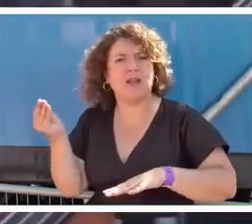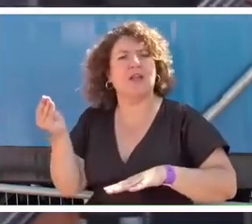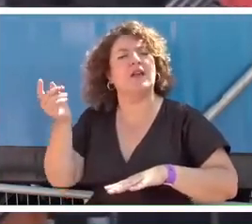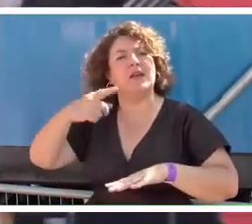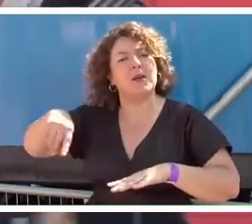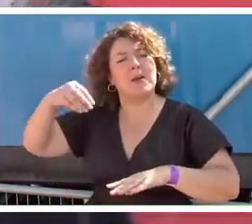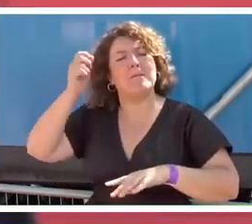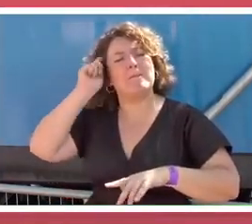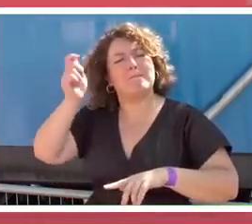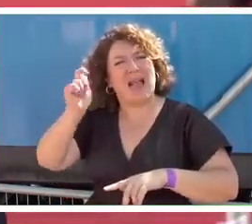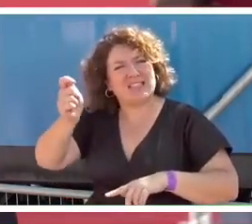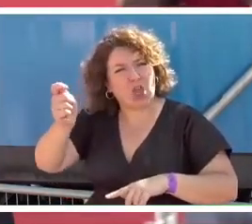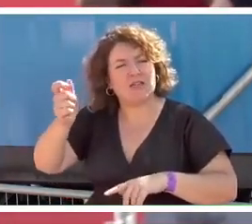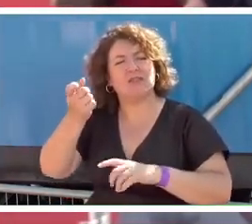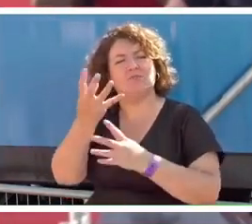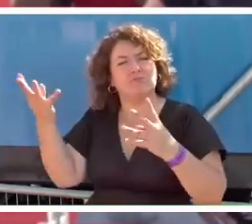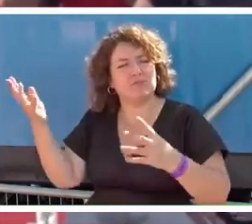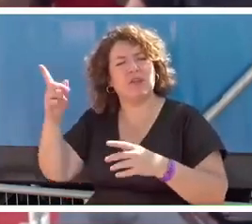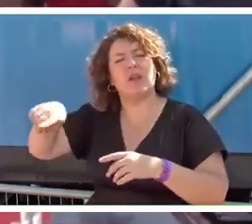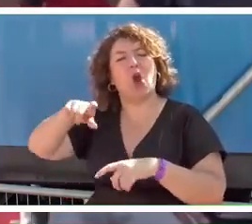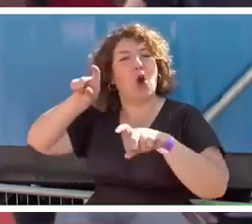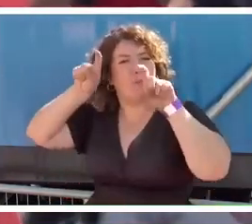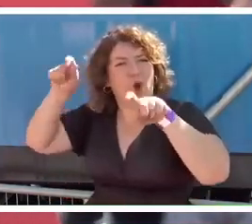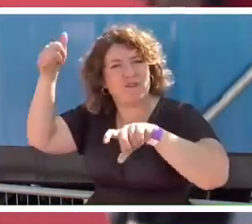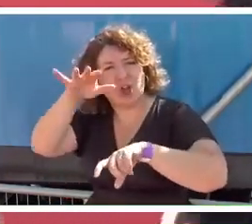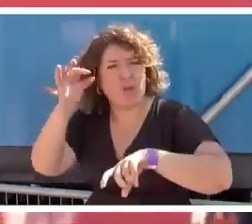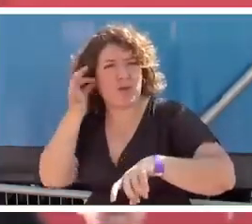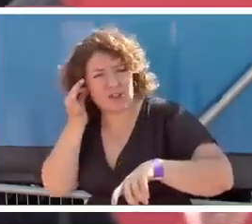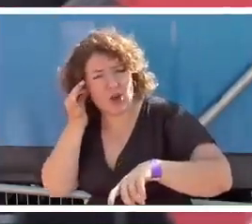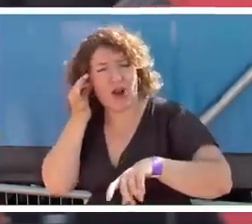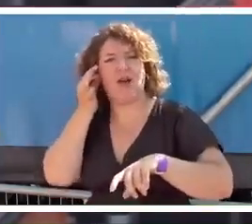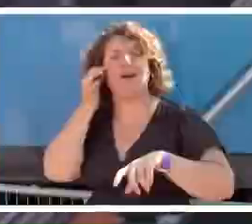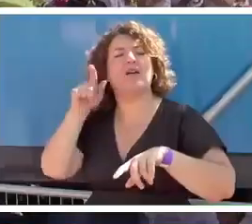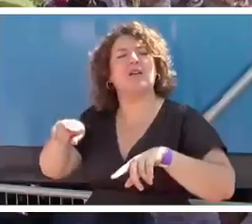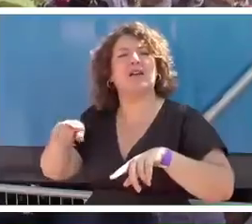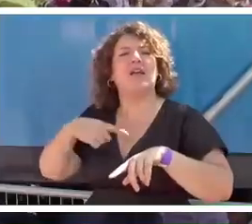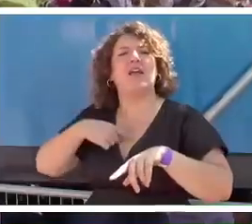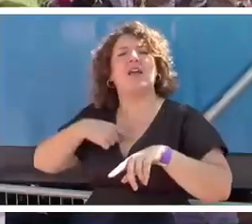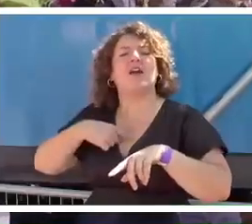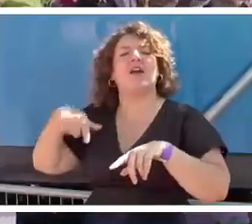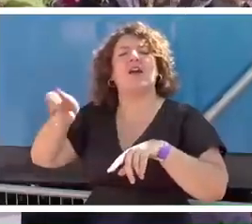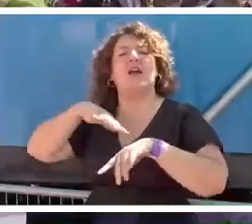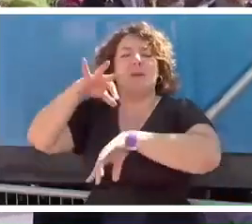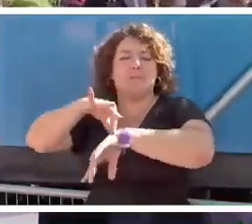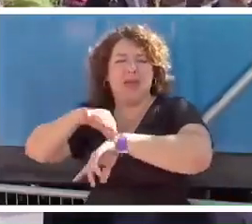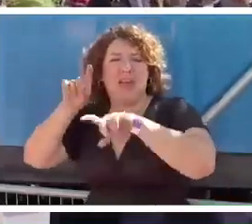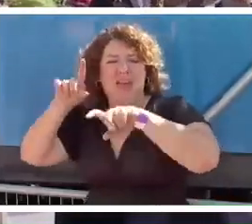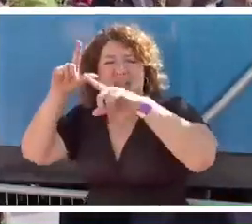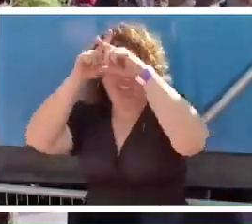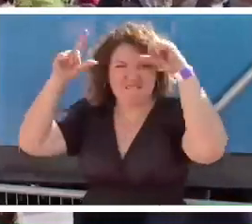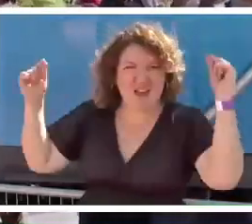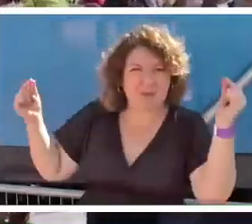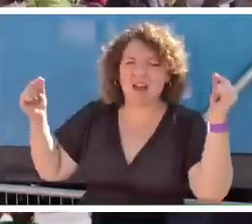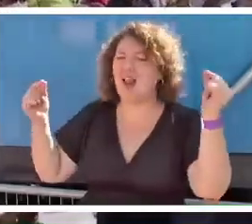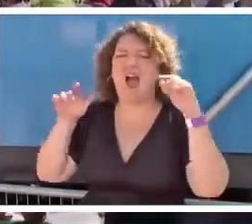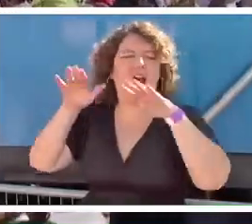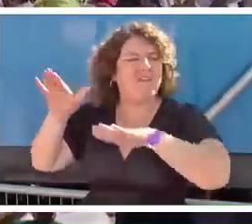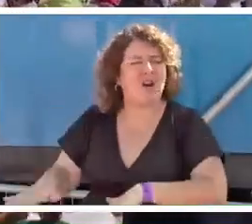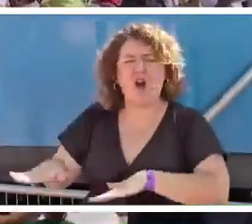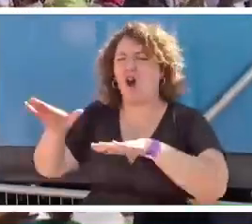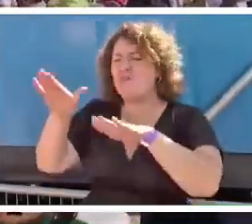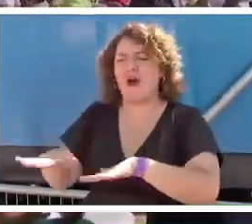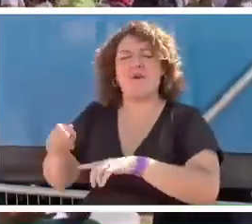los pensionistas, a favor de las profesoras, de los profesores, de los facultativos, de las enfermeras, a favor